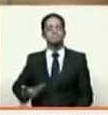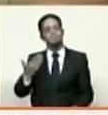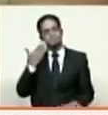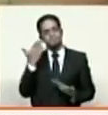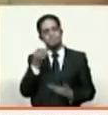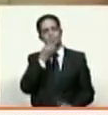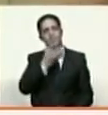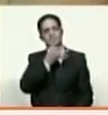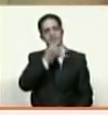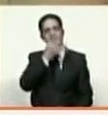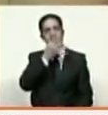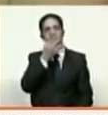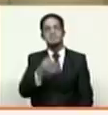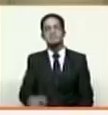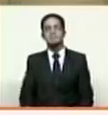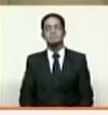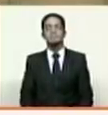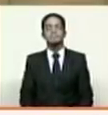te escuchamos.